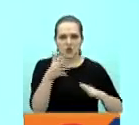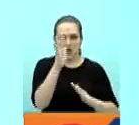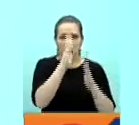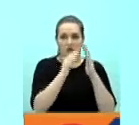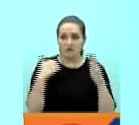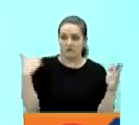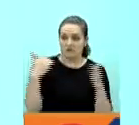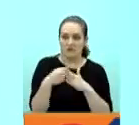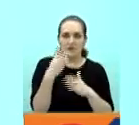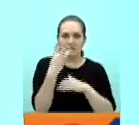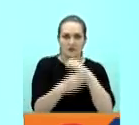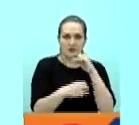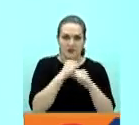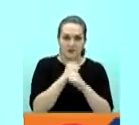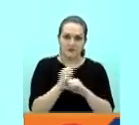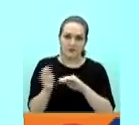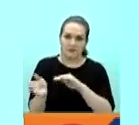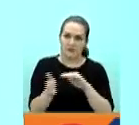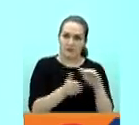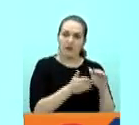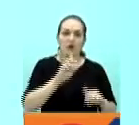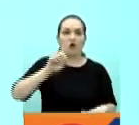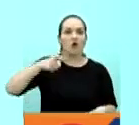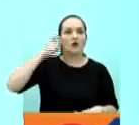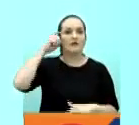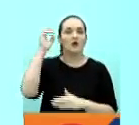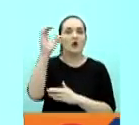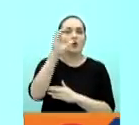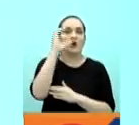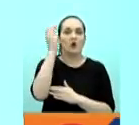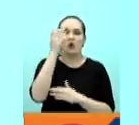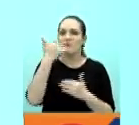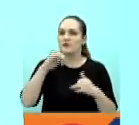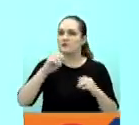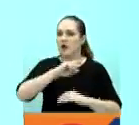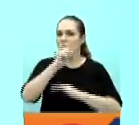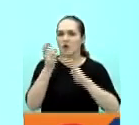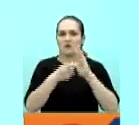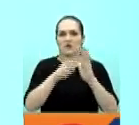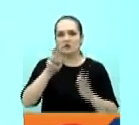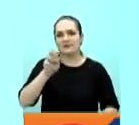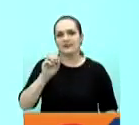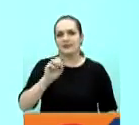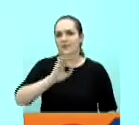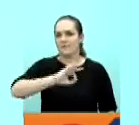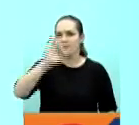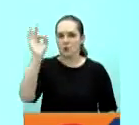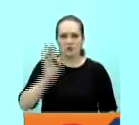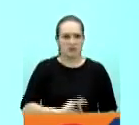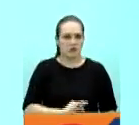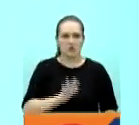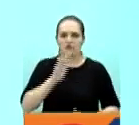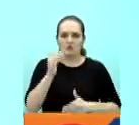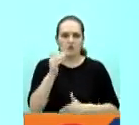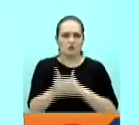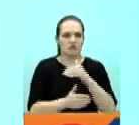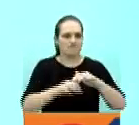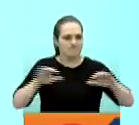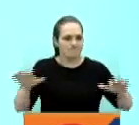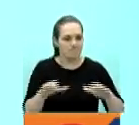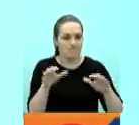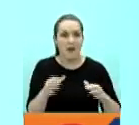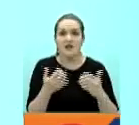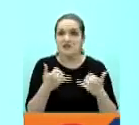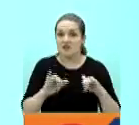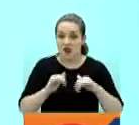por su parte el gobierno nacional completó el 70 por ciento de sus metas y puntualizó que entregara la hoja de ruta para que el próximo presidente